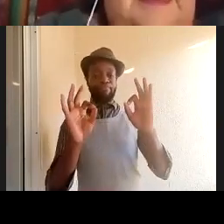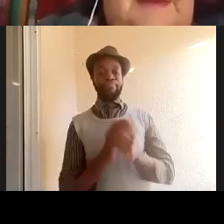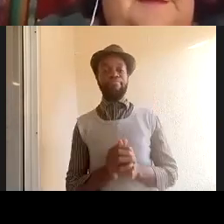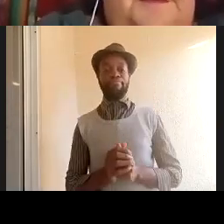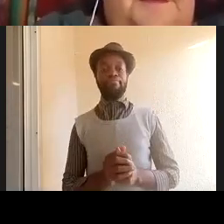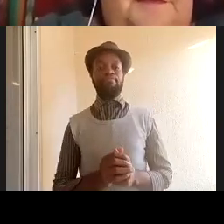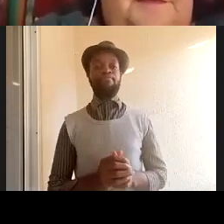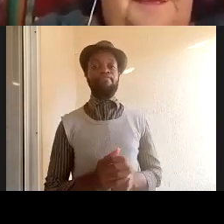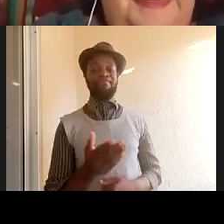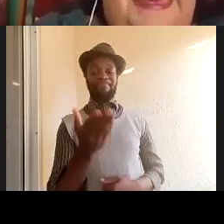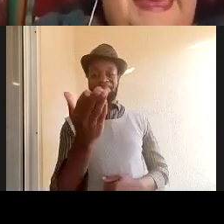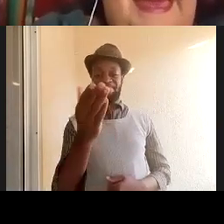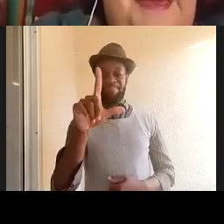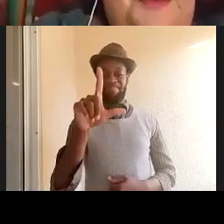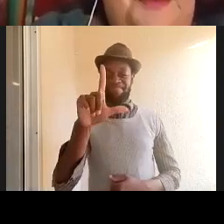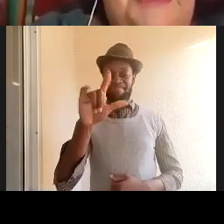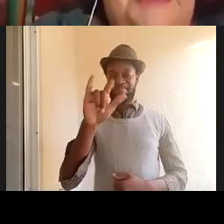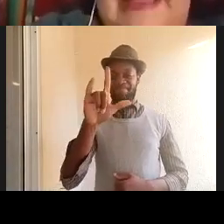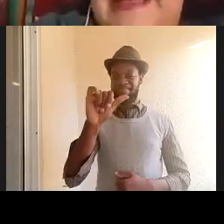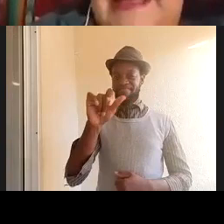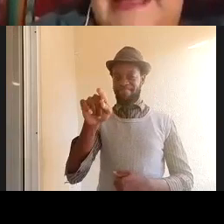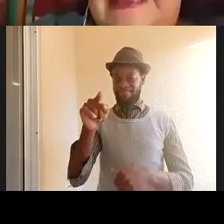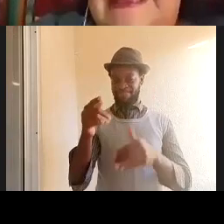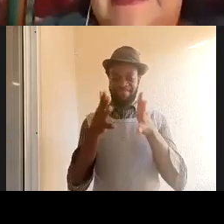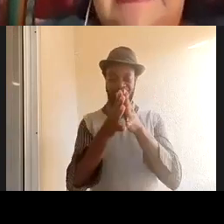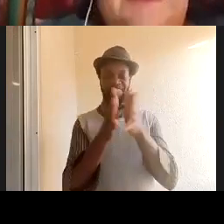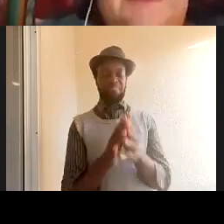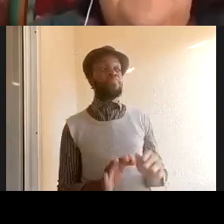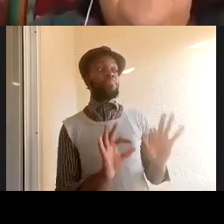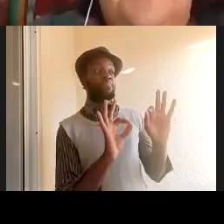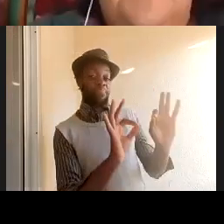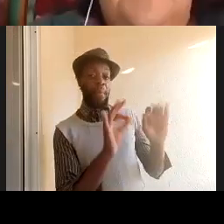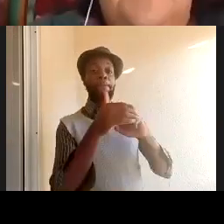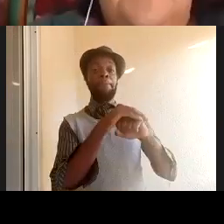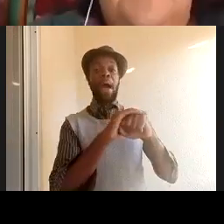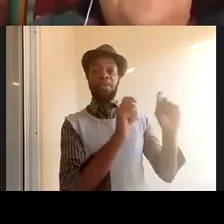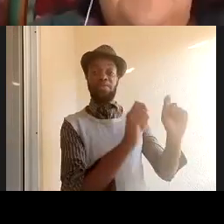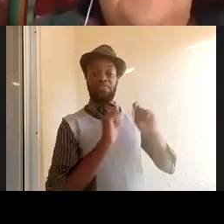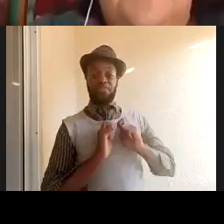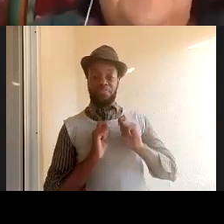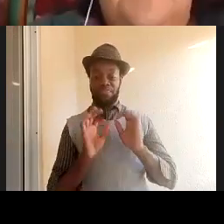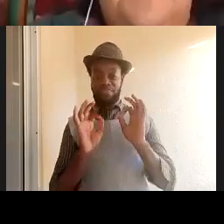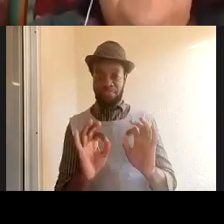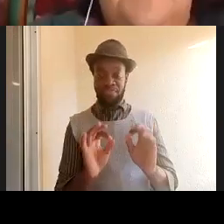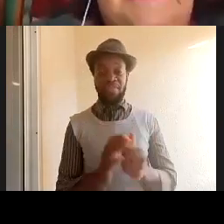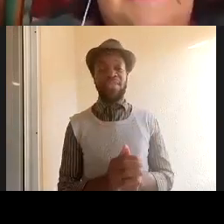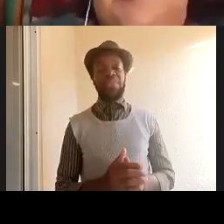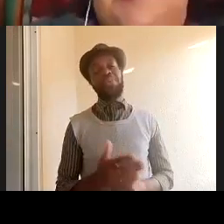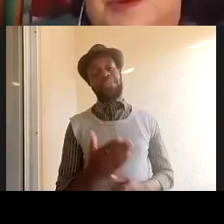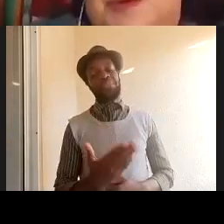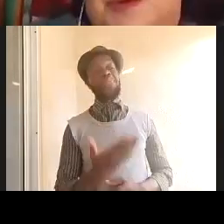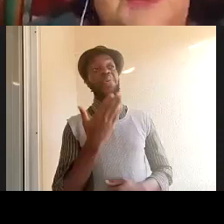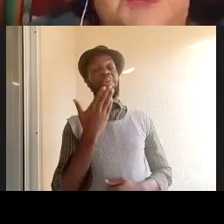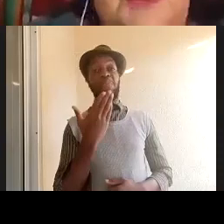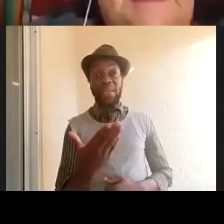te dejo el paso. Muchas gracias. Gracias, Mario. Bueno, buenas tardes